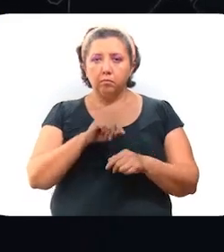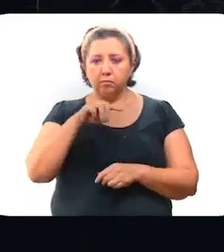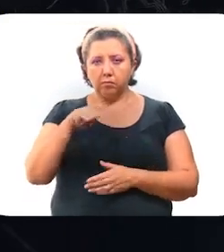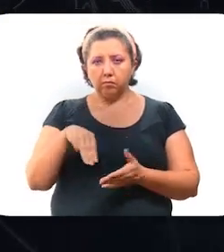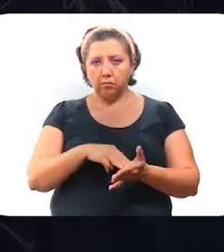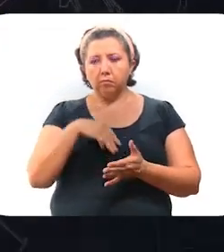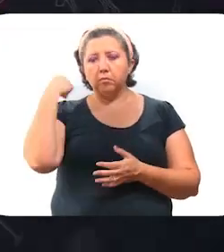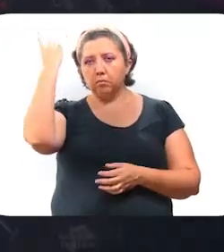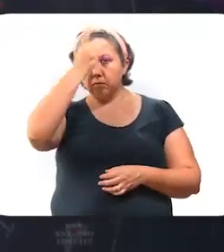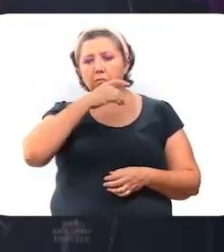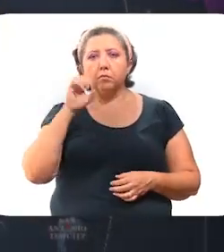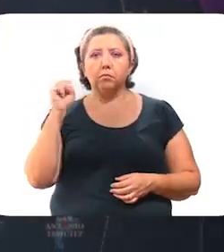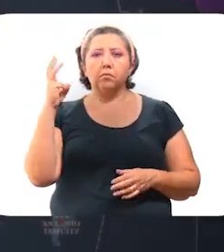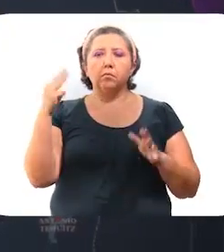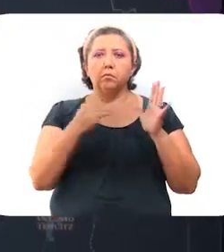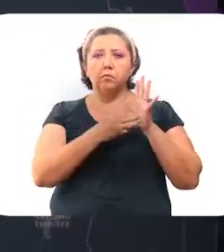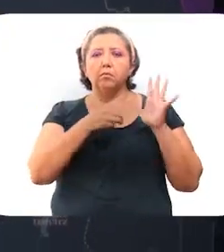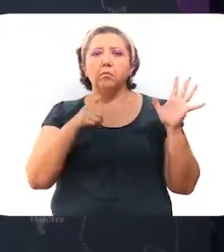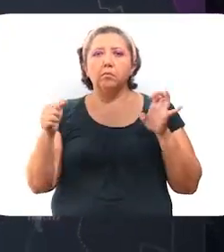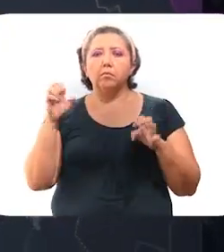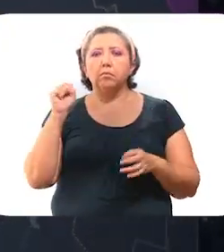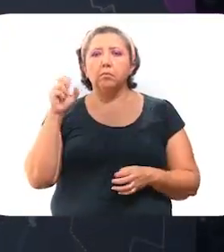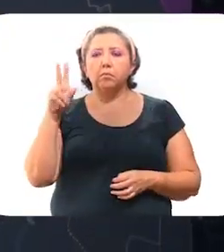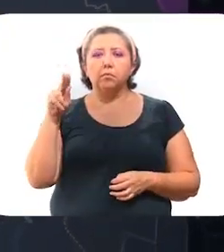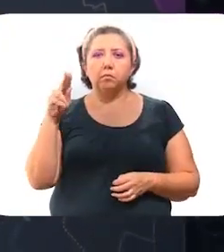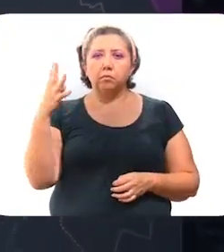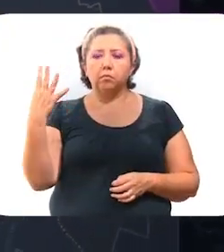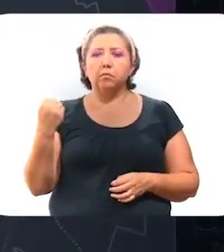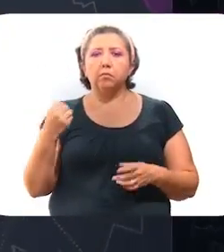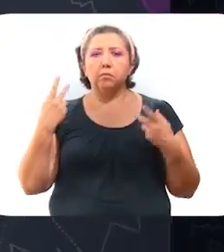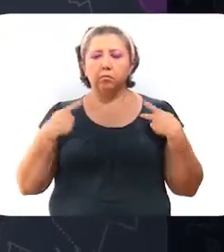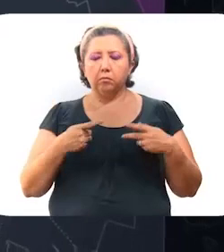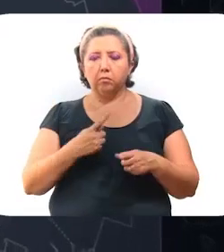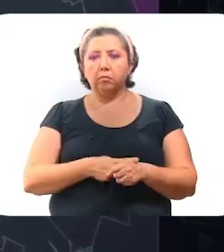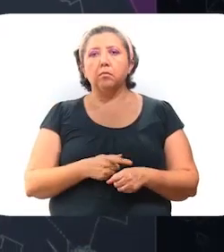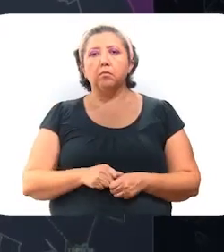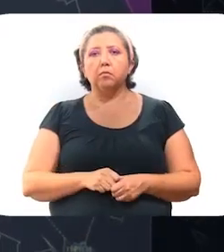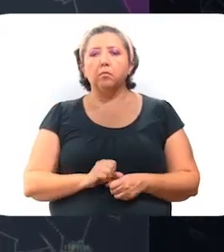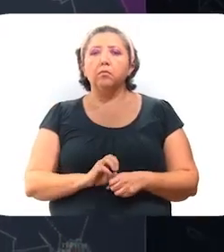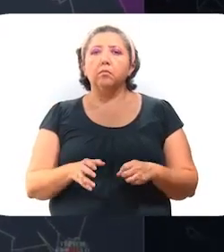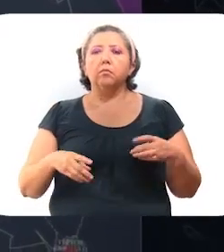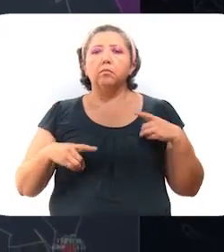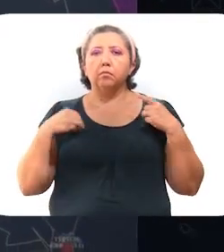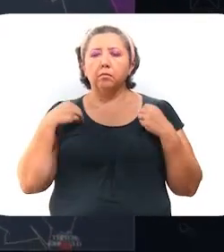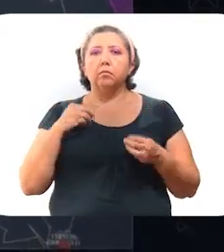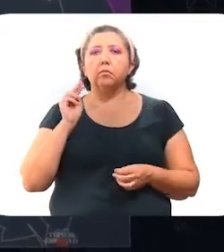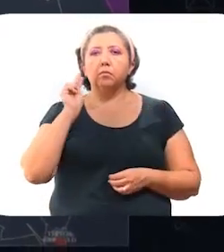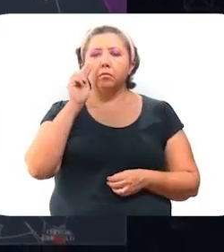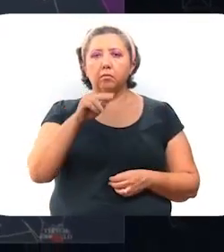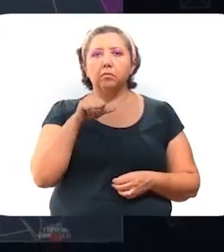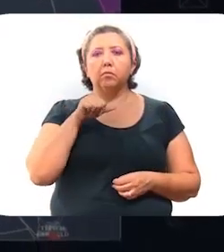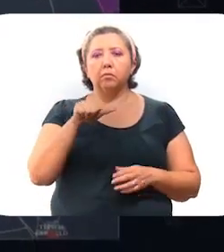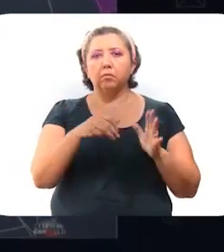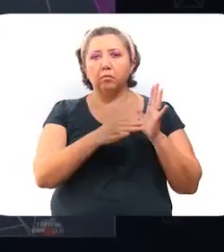se han diagnosticado 63.689 personas contagiadas de coronavirus, que viven en la zona